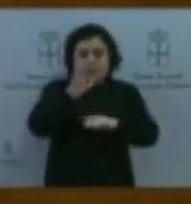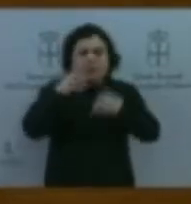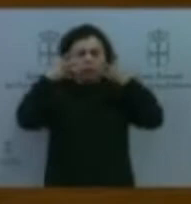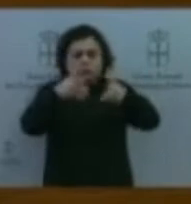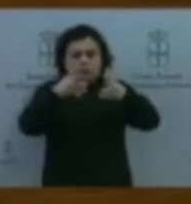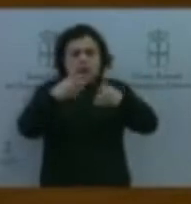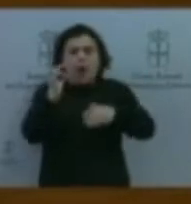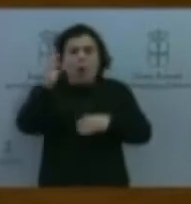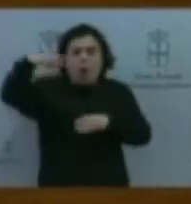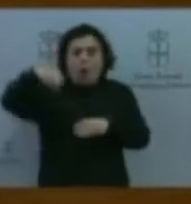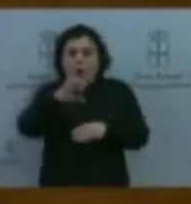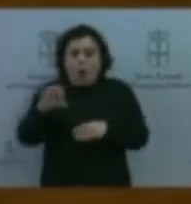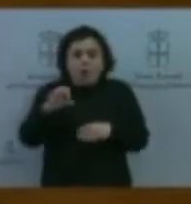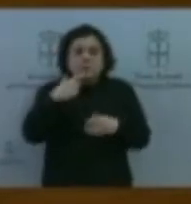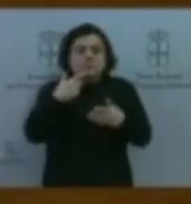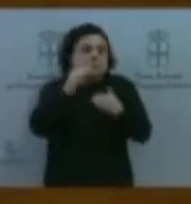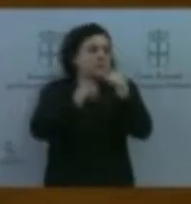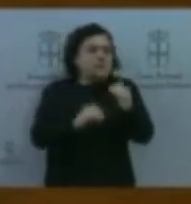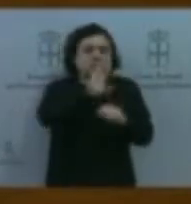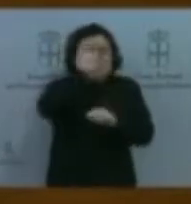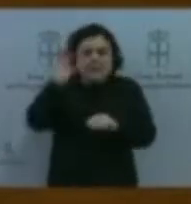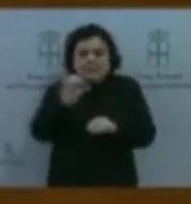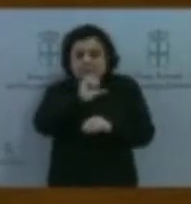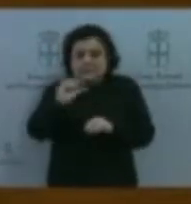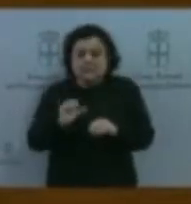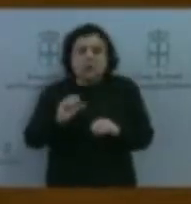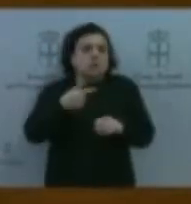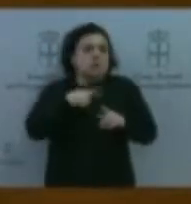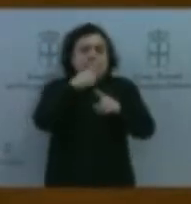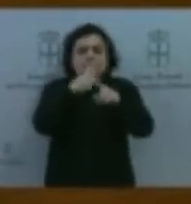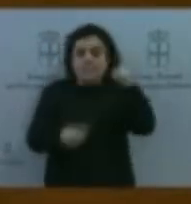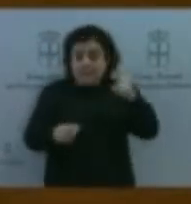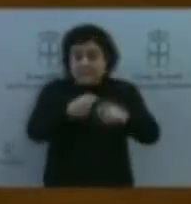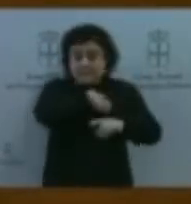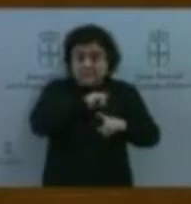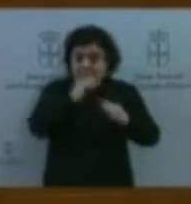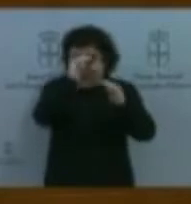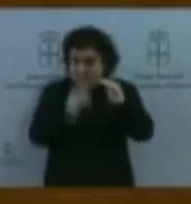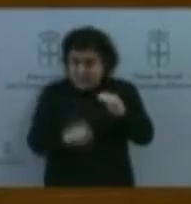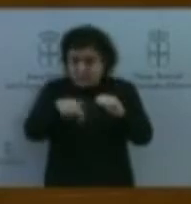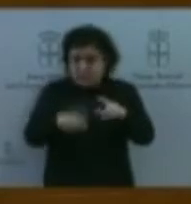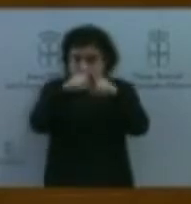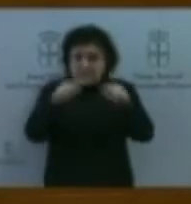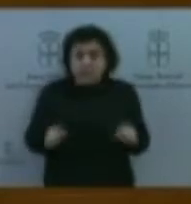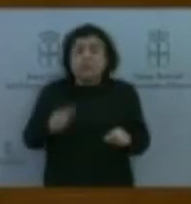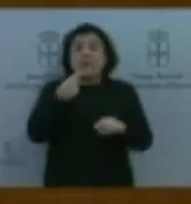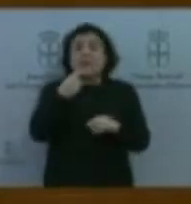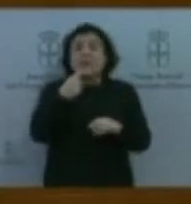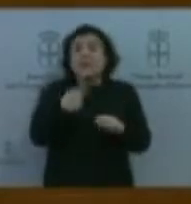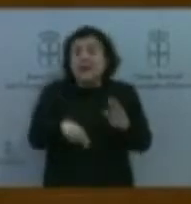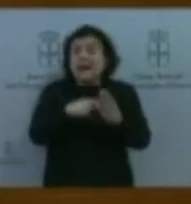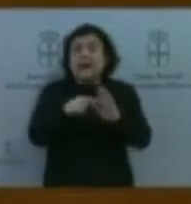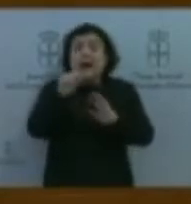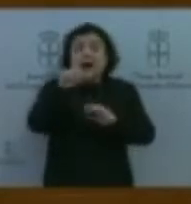Unido, menos incluso que la media de España. Señalaban también que en Asturias destinábamos 200 euros menos por persona dependiente que la